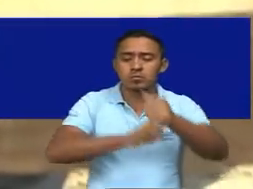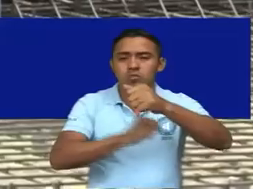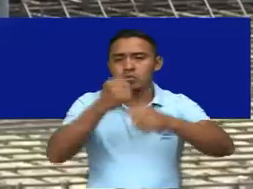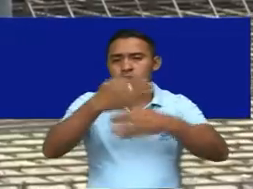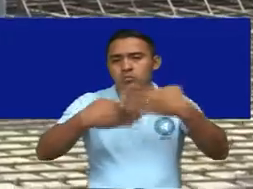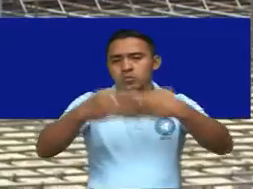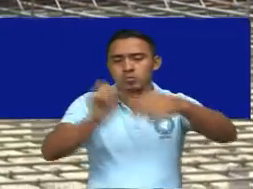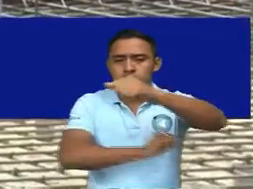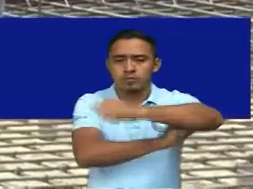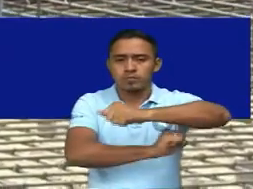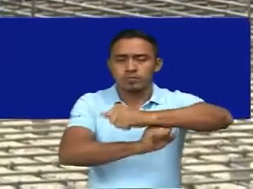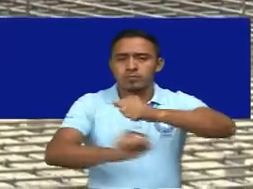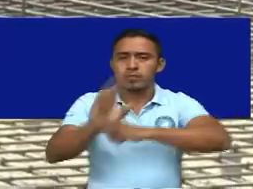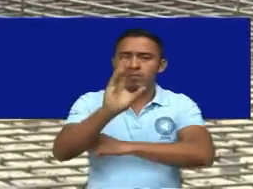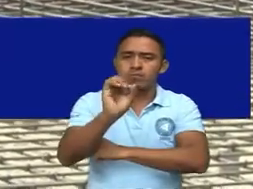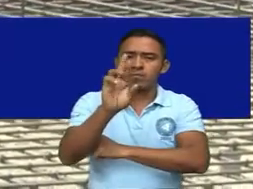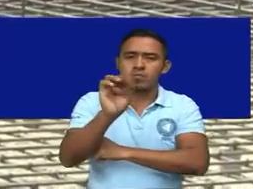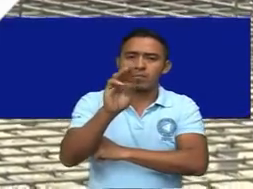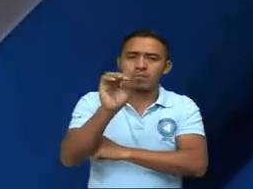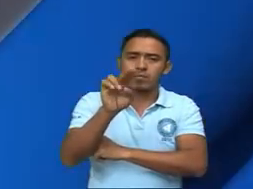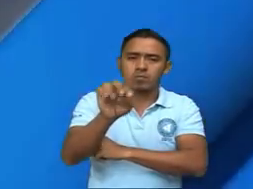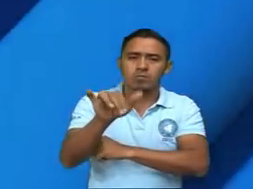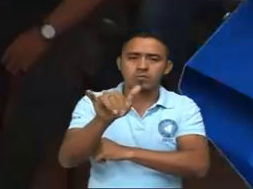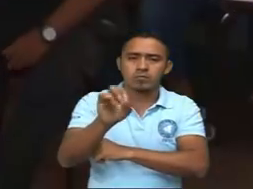del puente El Borbollón.